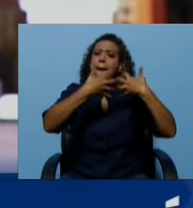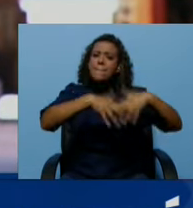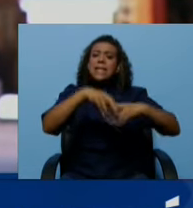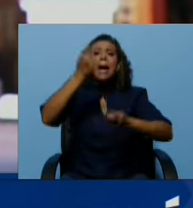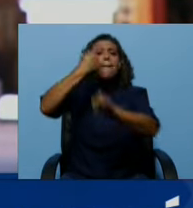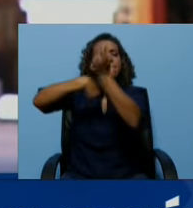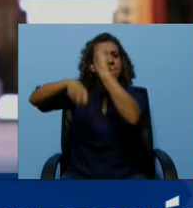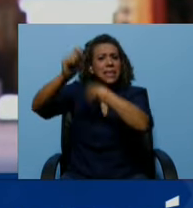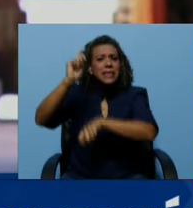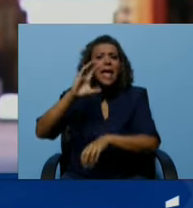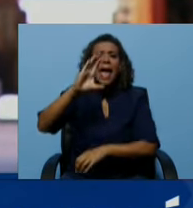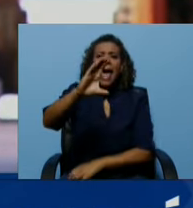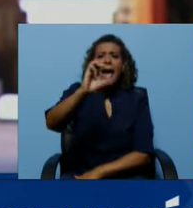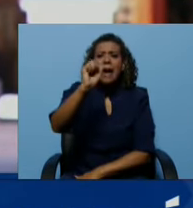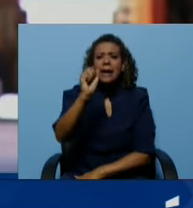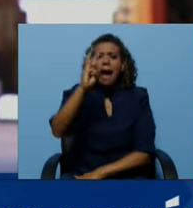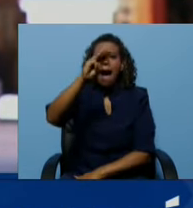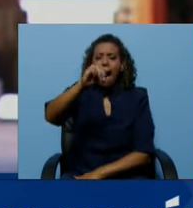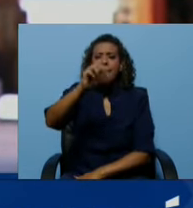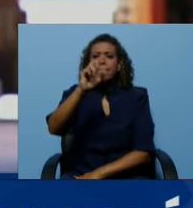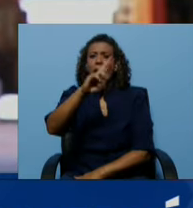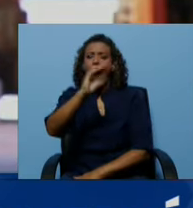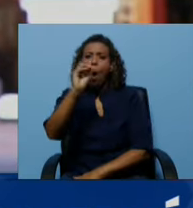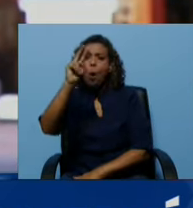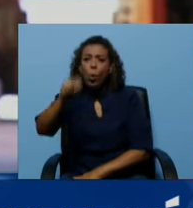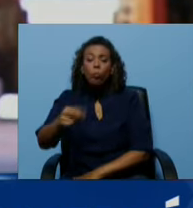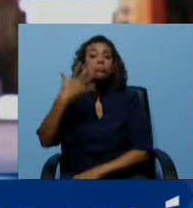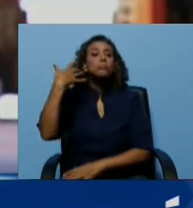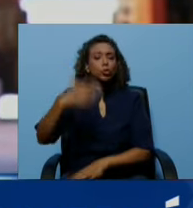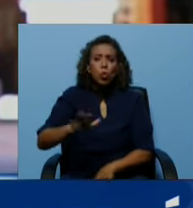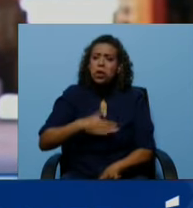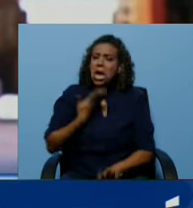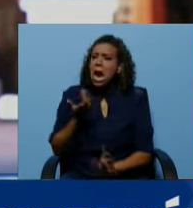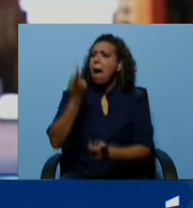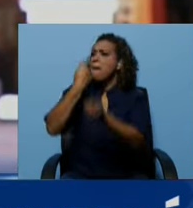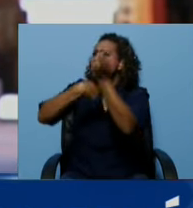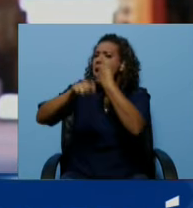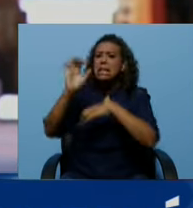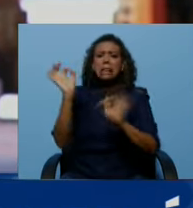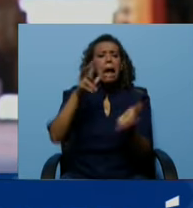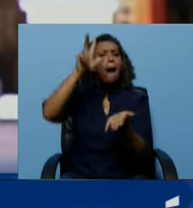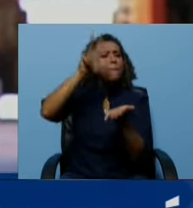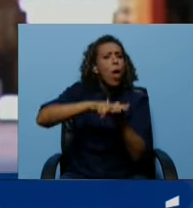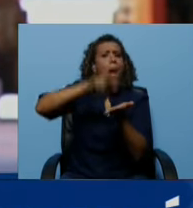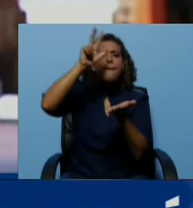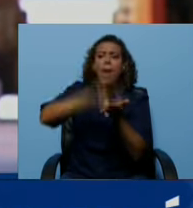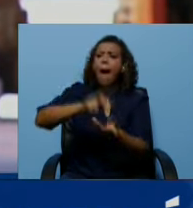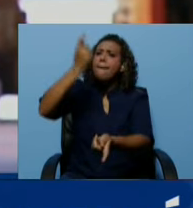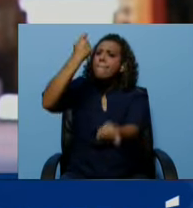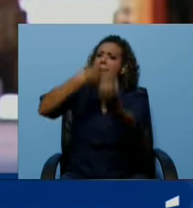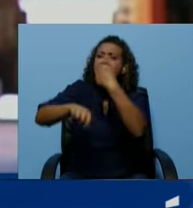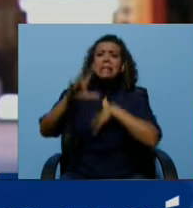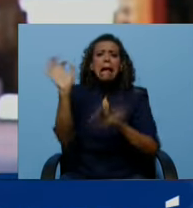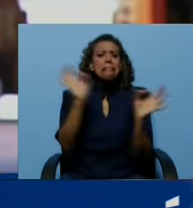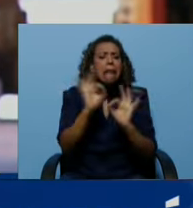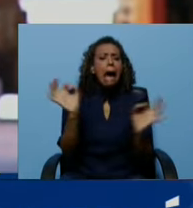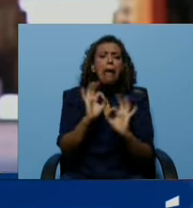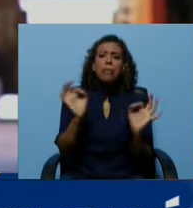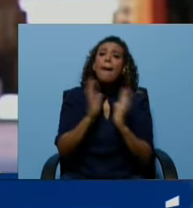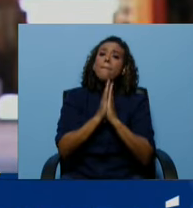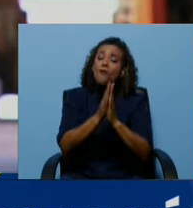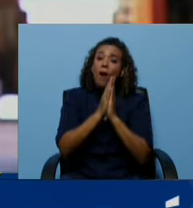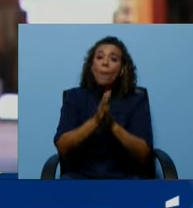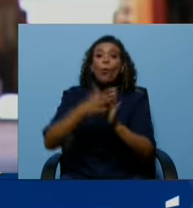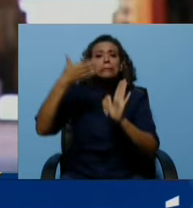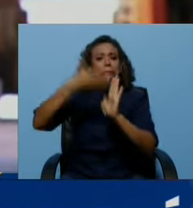ayúdenos, mire, falta esto, tengo los camarones, y no me aprueban la exportación, y bueno, y